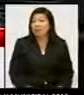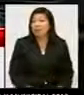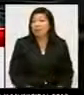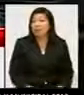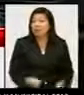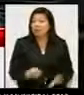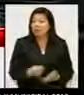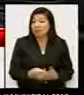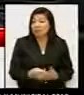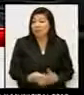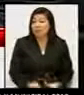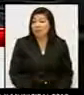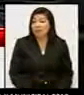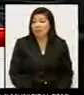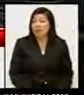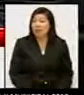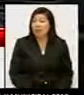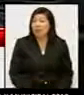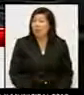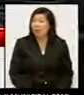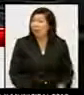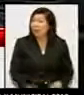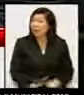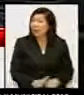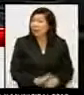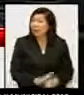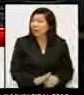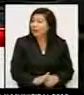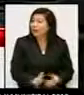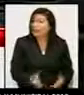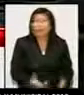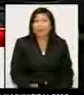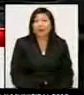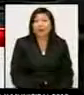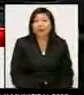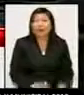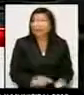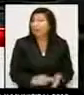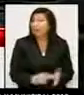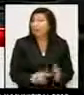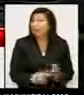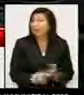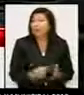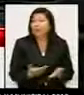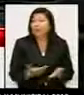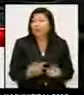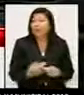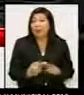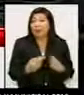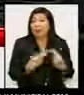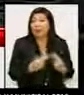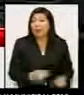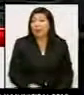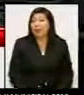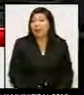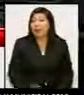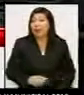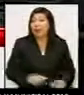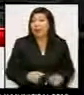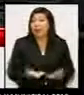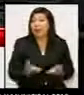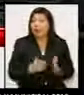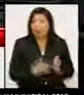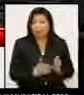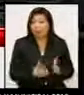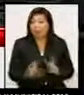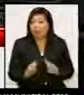pagar. O sea, temas tan absurdos que eso implica que hay varios responsables, desde la Gerencia Desconcentrada